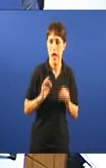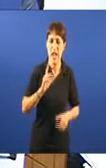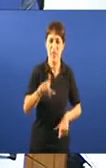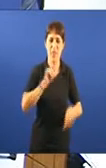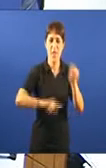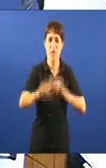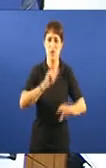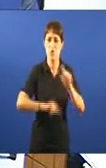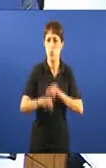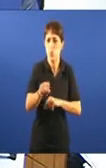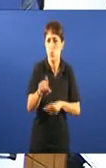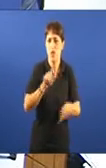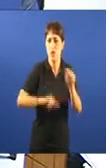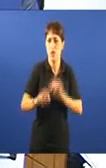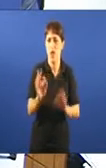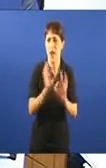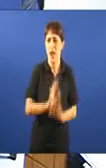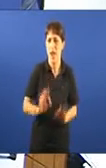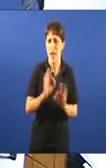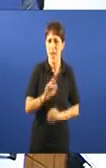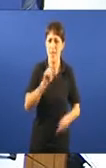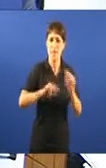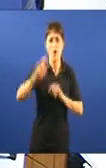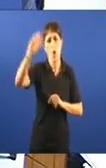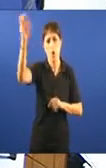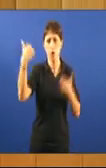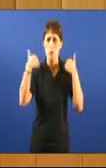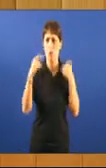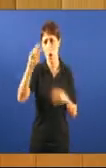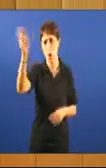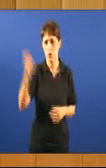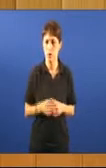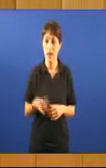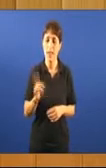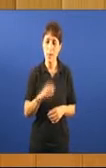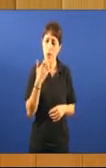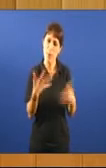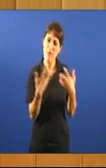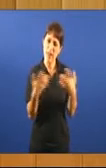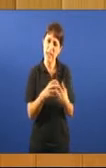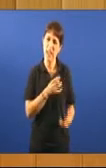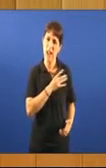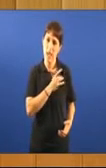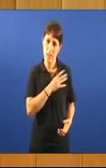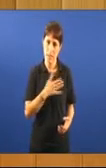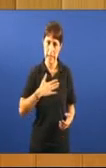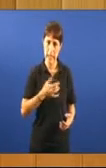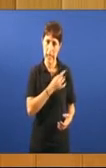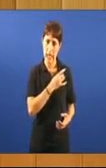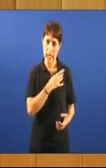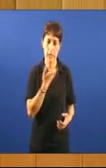a perfección un bello refrán irlandés, o que tamén fai sempre alusión a miña compañeira Ana